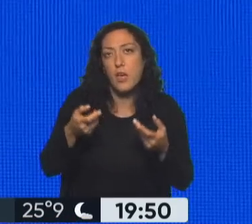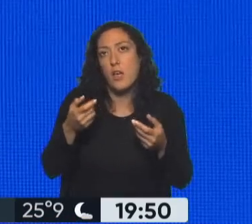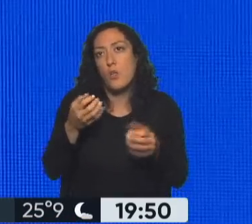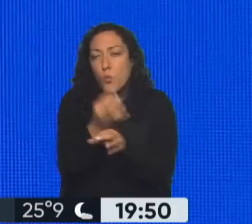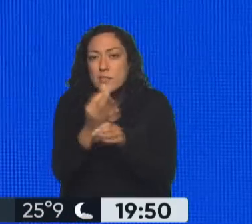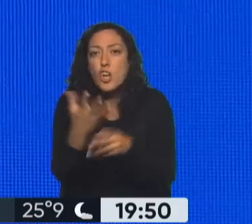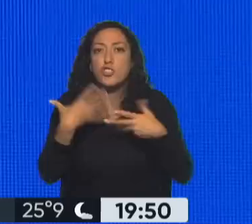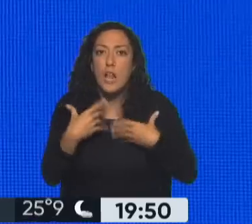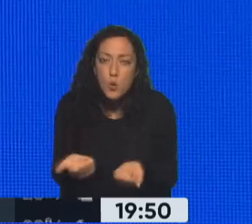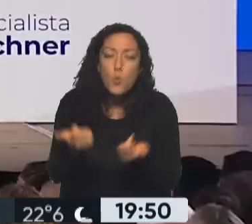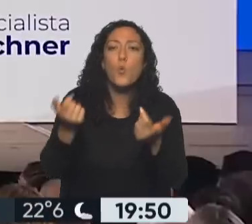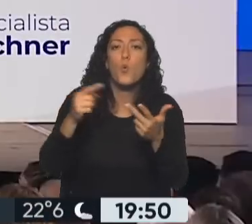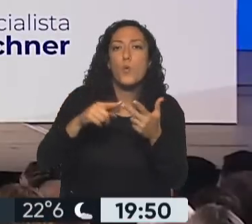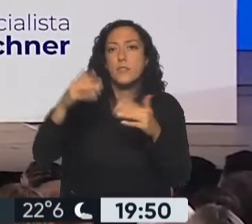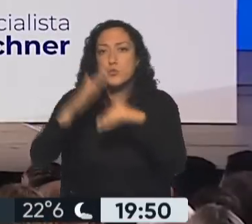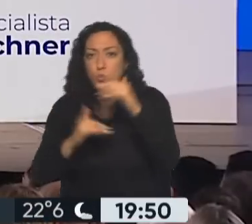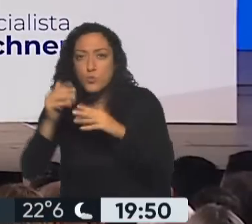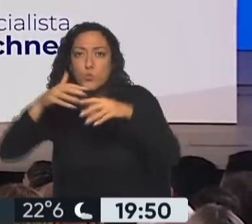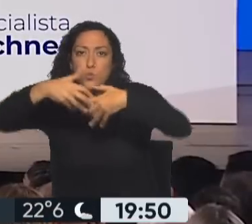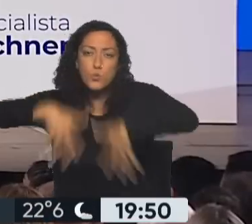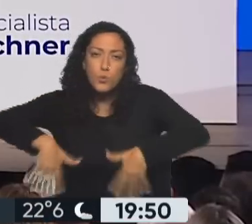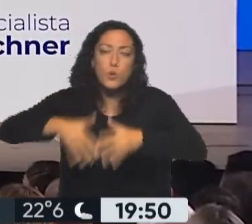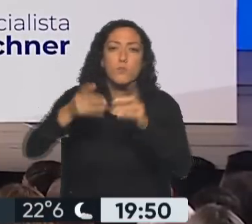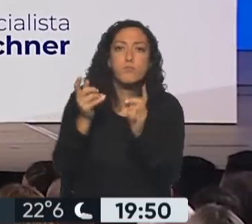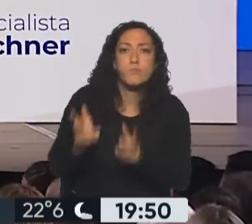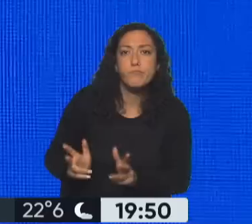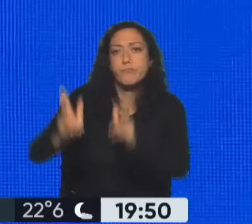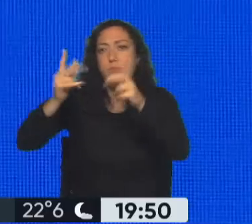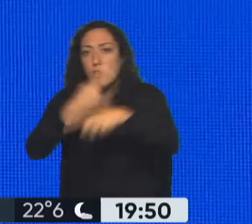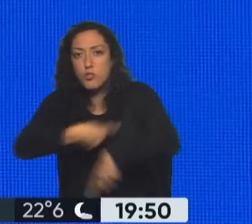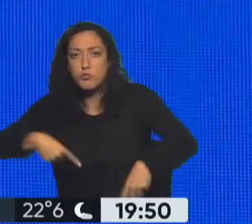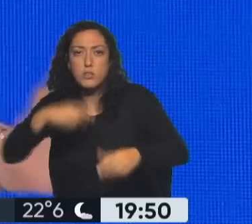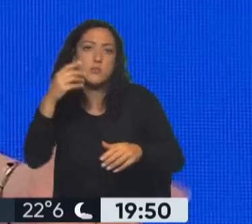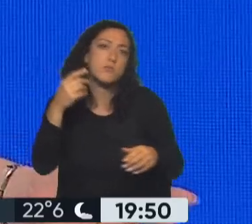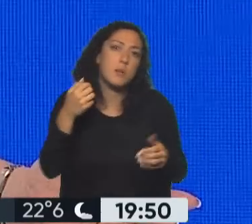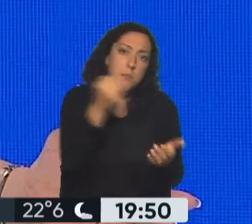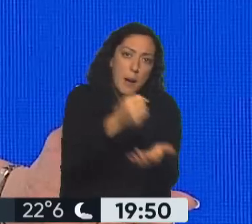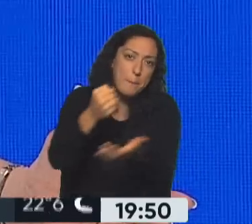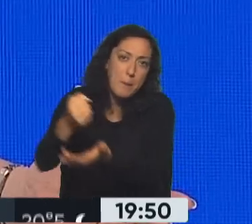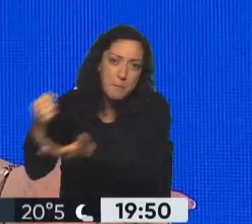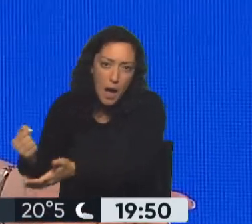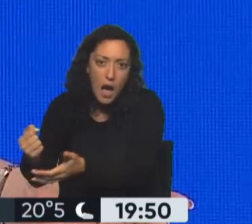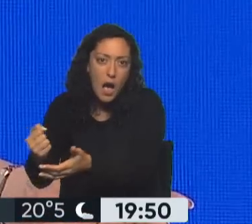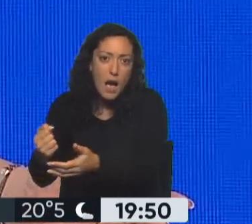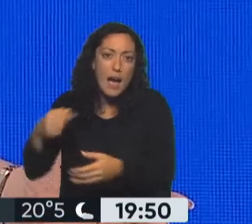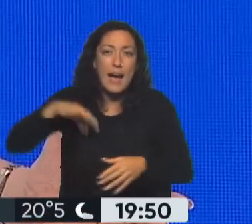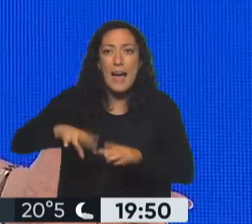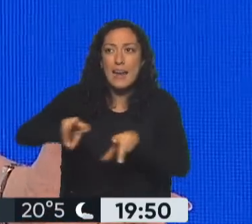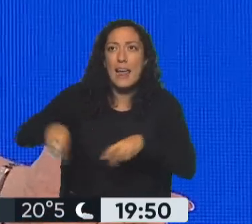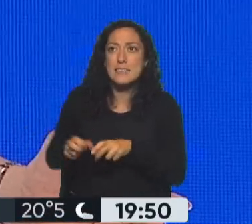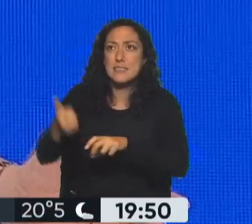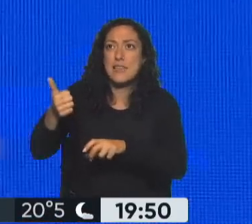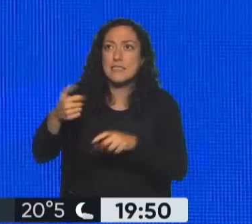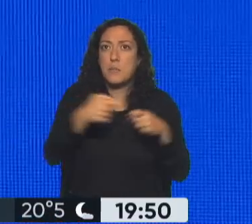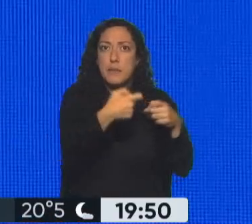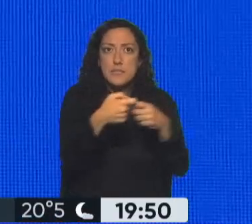de salud, de infraestructura, etcétera, etcétera, le deflacta las ganancias y